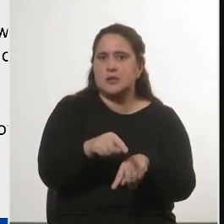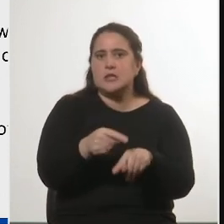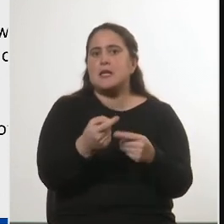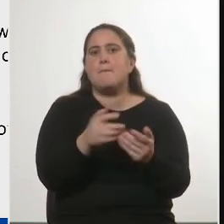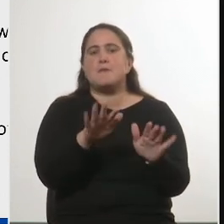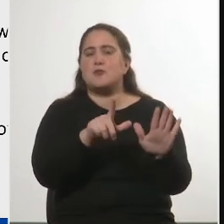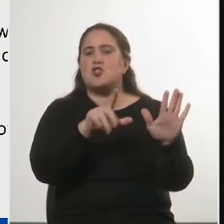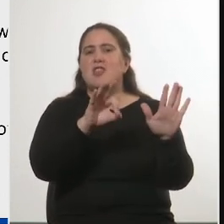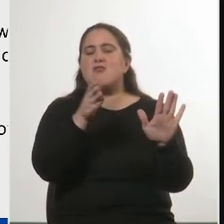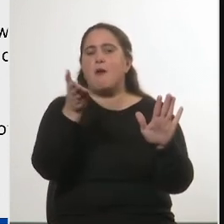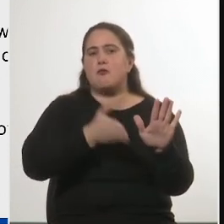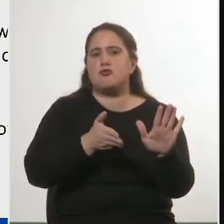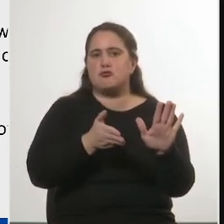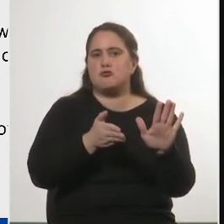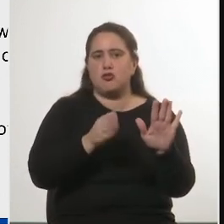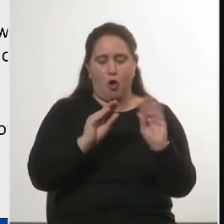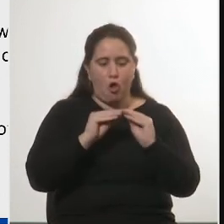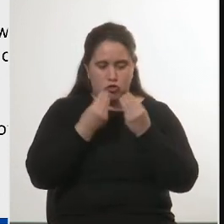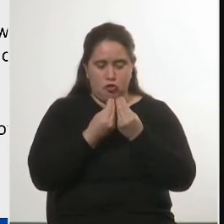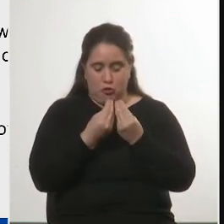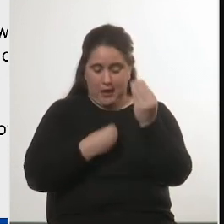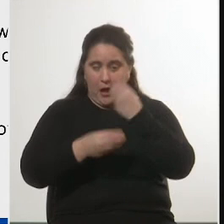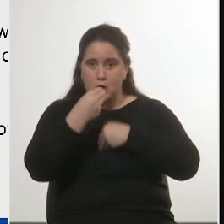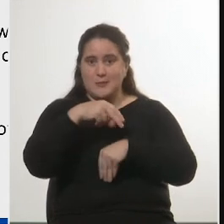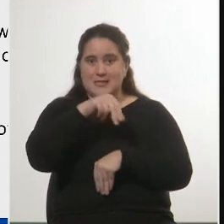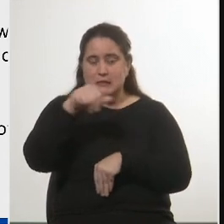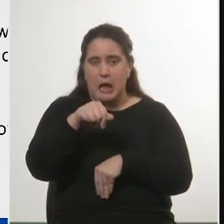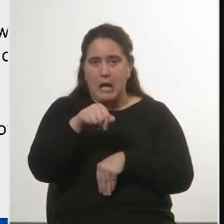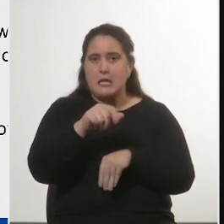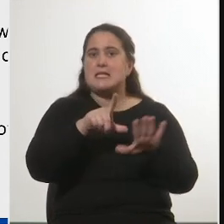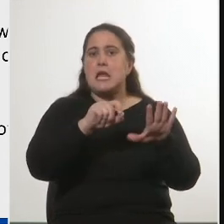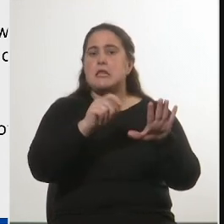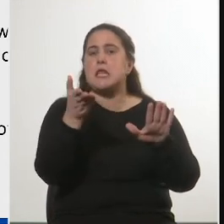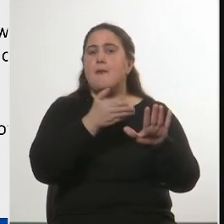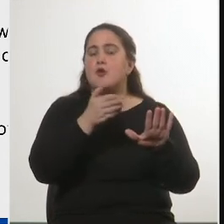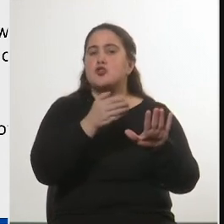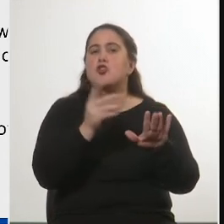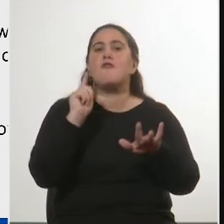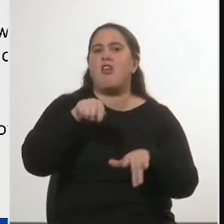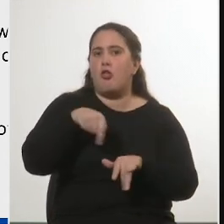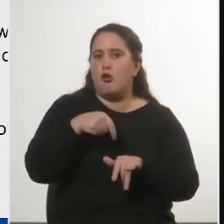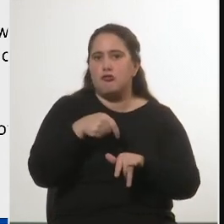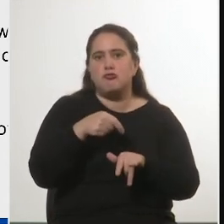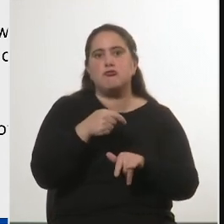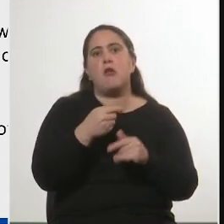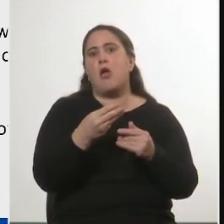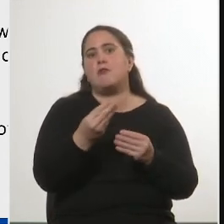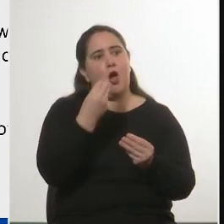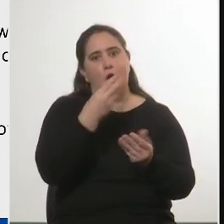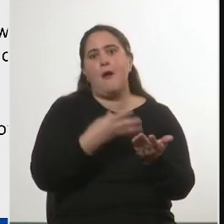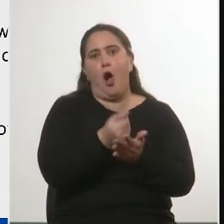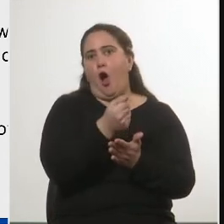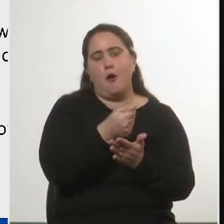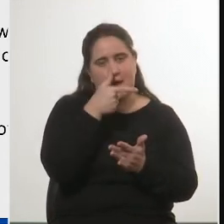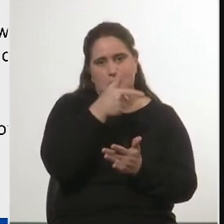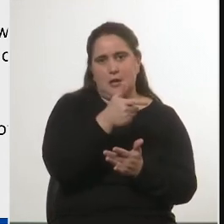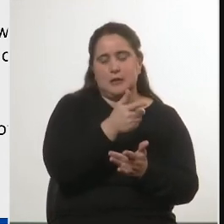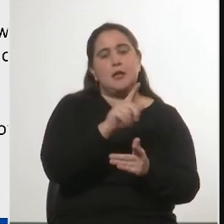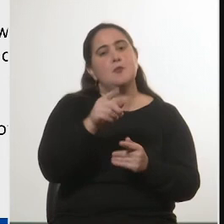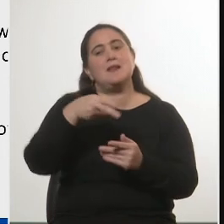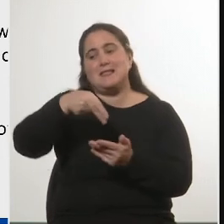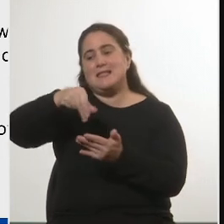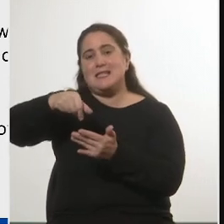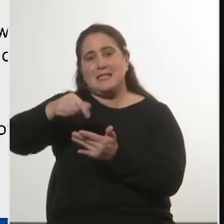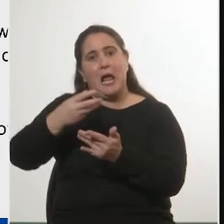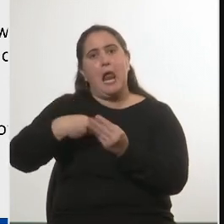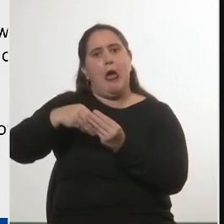un 70% del total de la ingesta de sodio. El restante 30% proviene habitualmente de la sal que se agrega